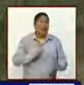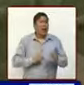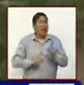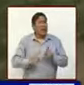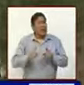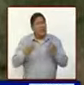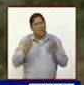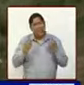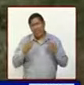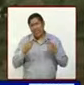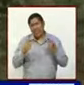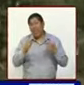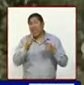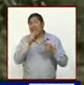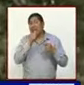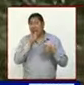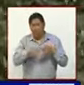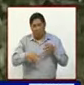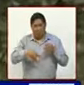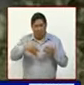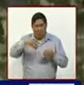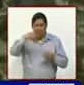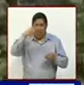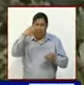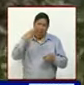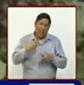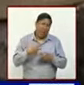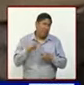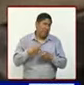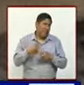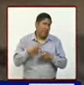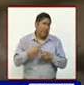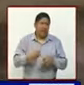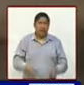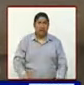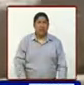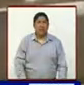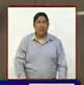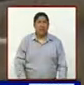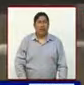palas para poder retirar el lodo, sin embargo, es muy complicado.